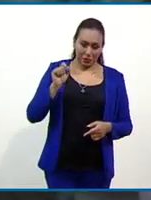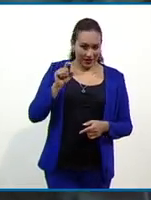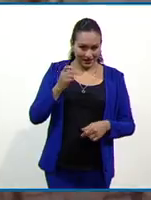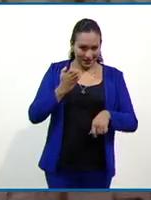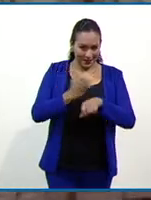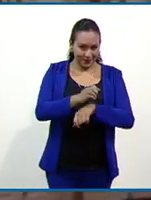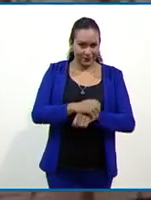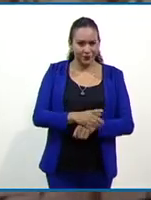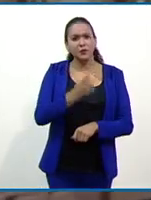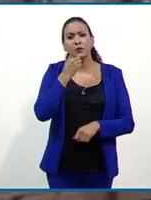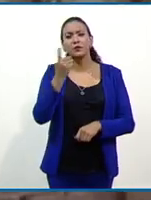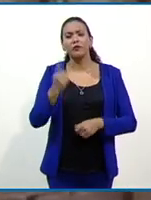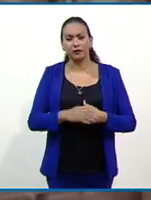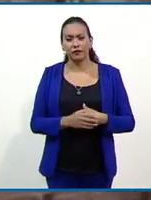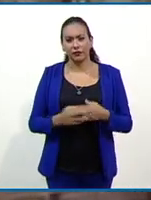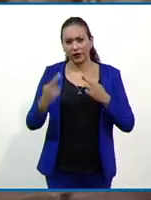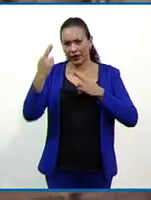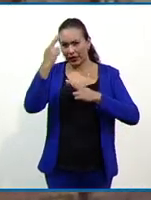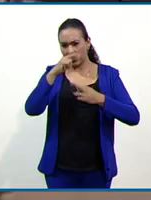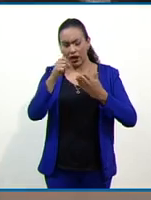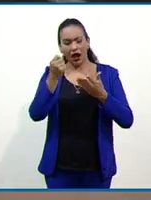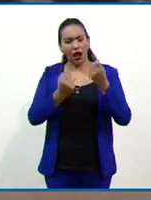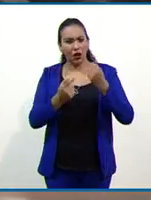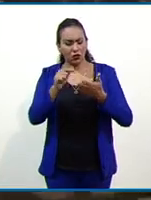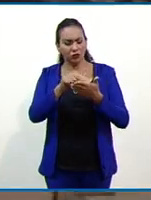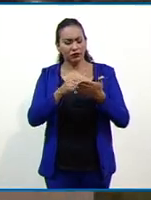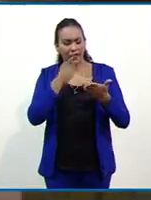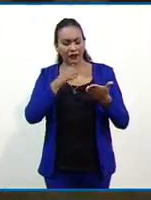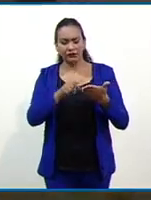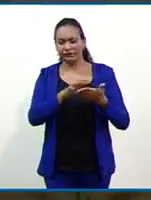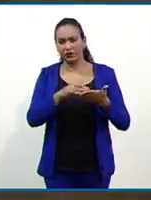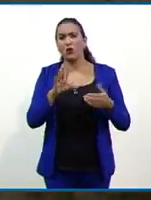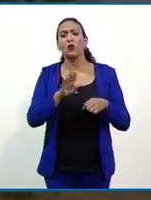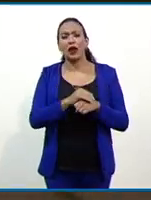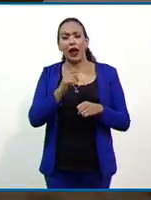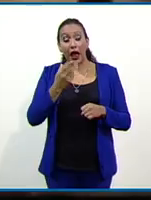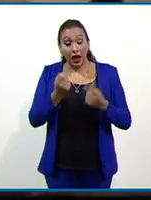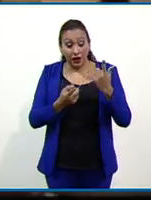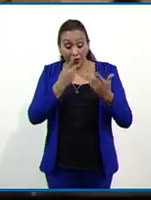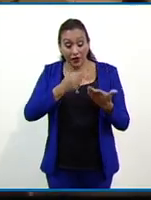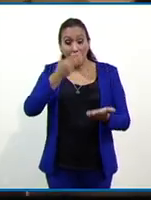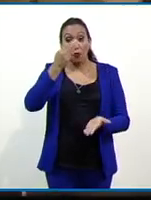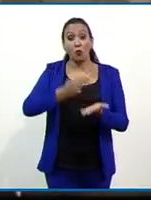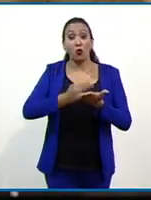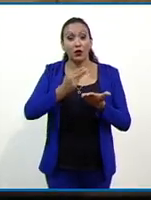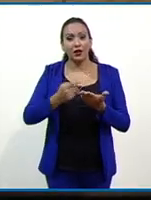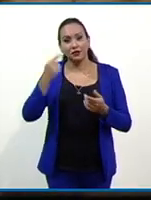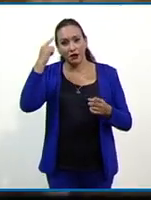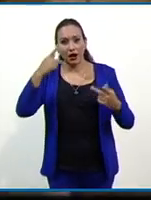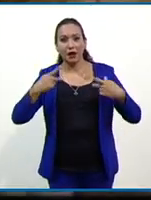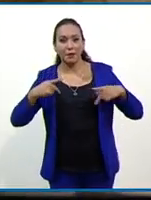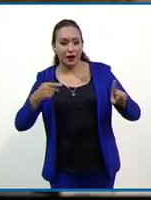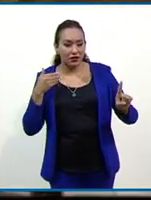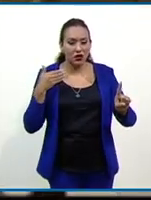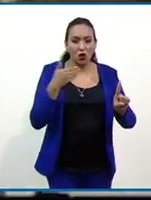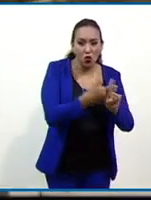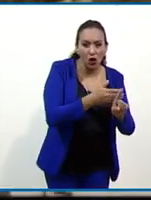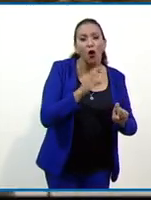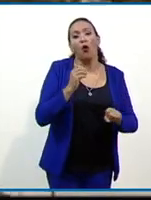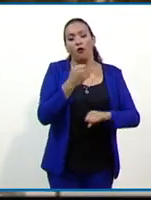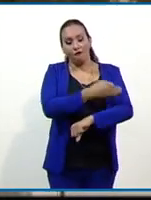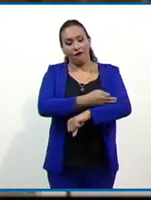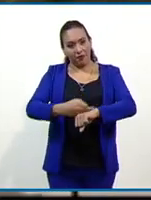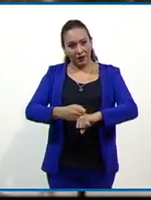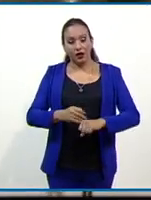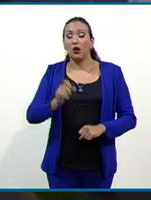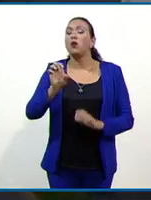estado, declaró inválidas las que disponían multas por las faltas contra la integridad moral del individuo y la familia, corregir